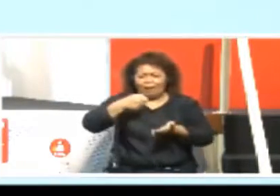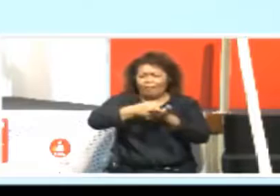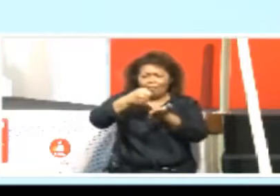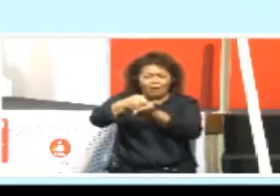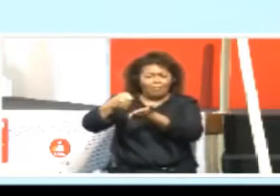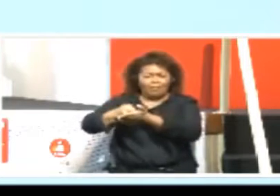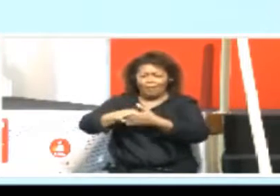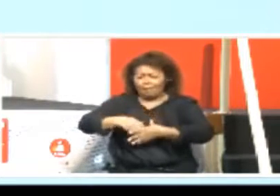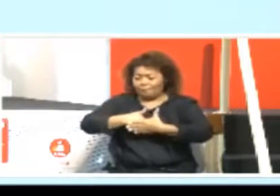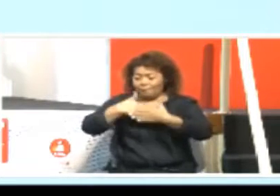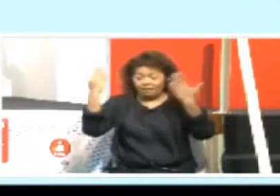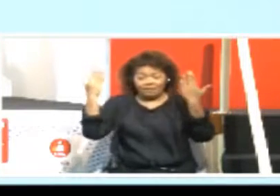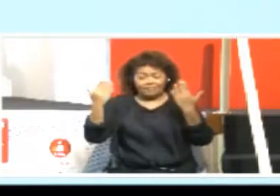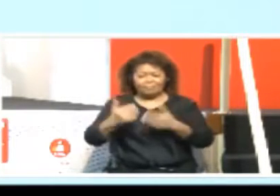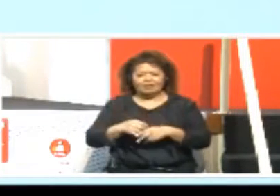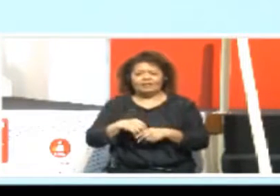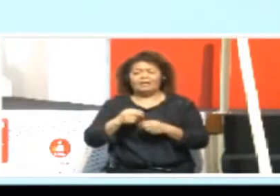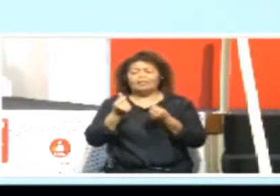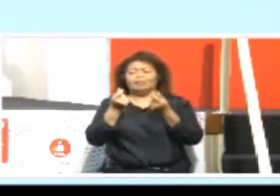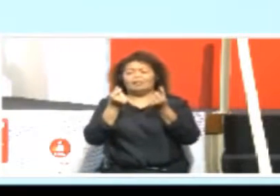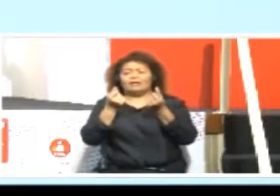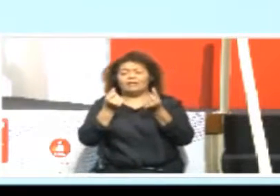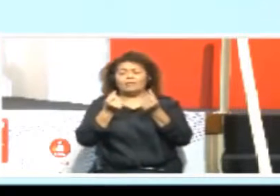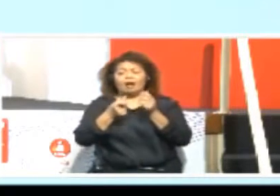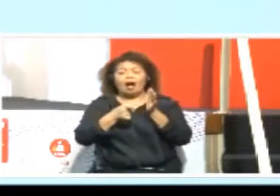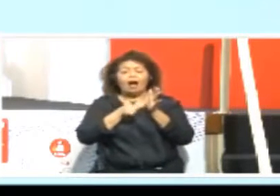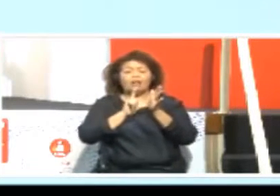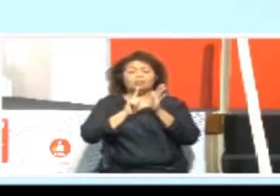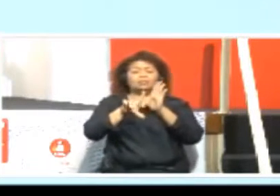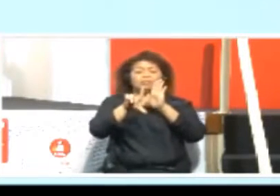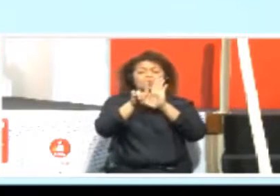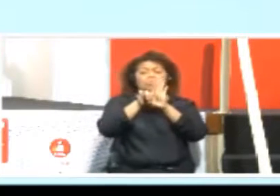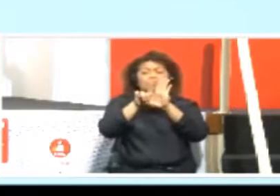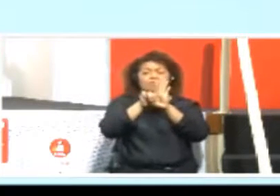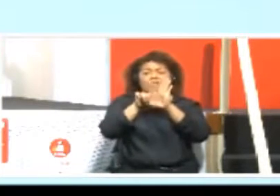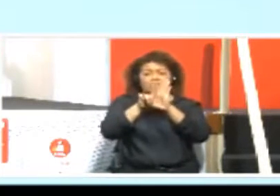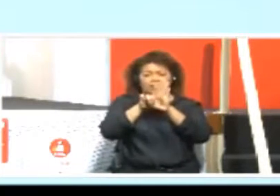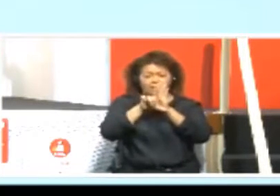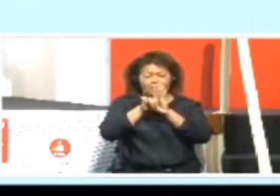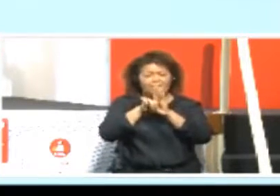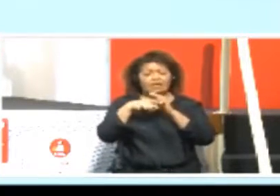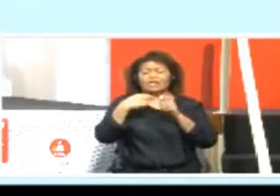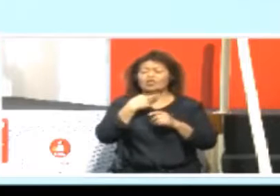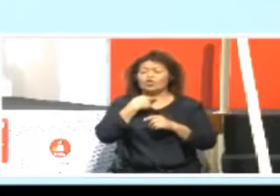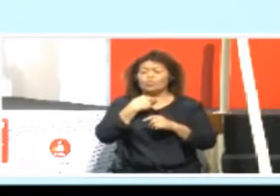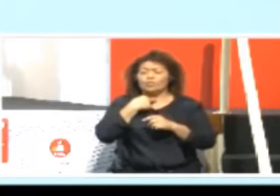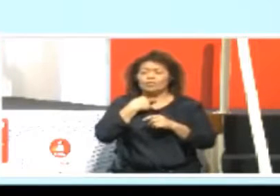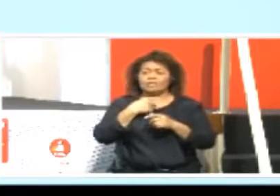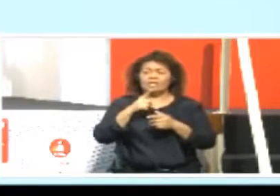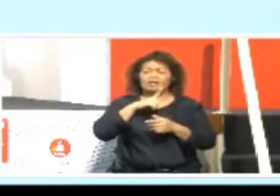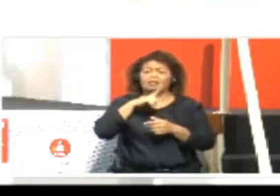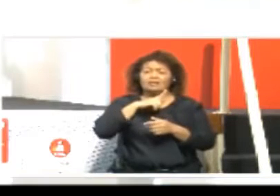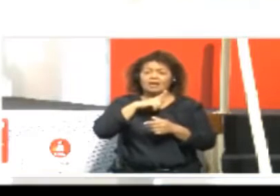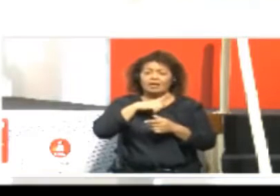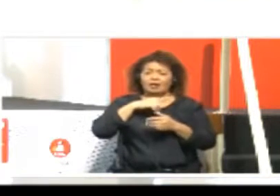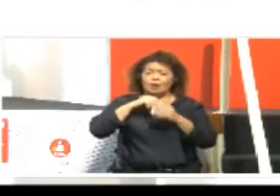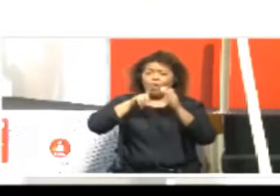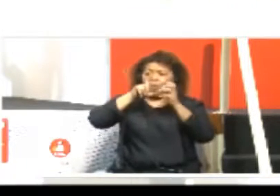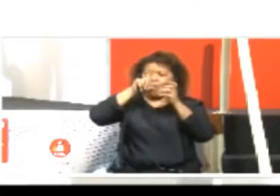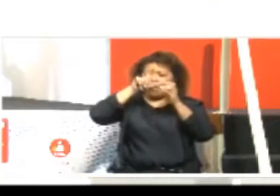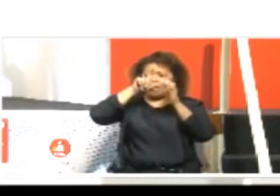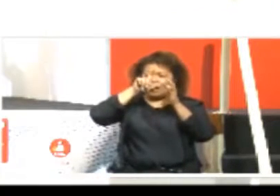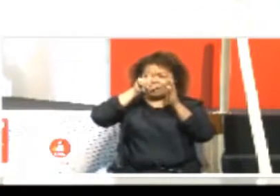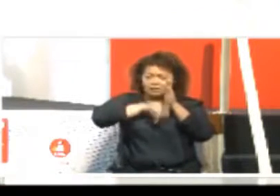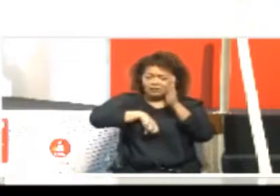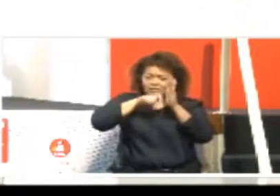del 40%. Entonces, el gobierno de presidente Correa dijo: vamos a cambiar eso y ahora